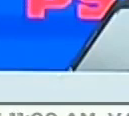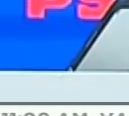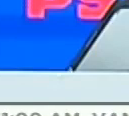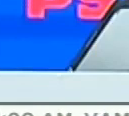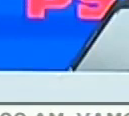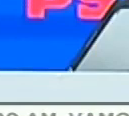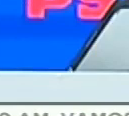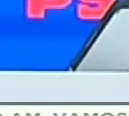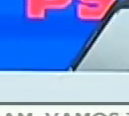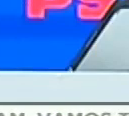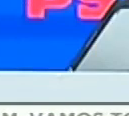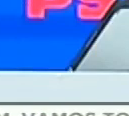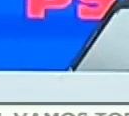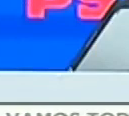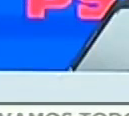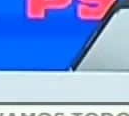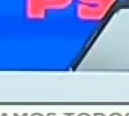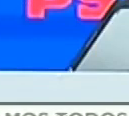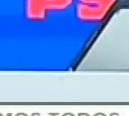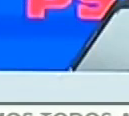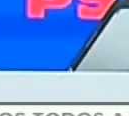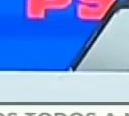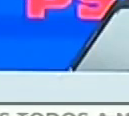Hablo con la eficiencia.